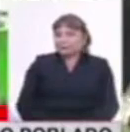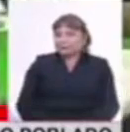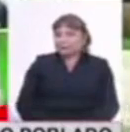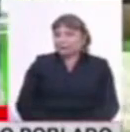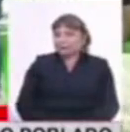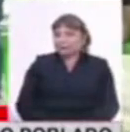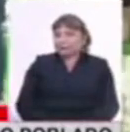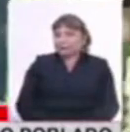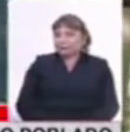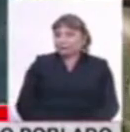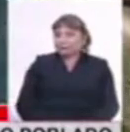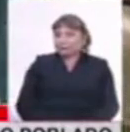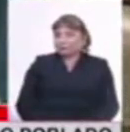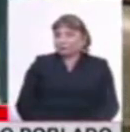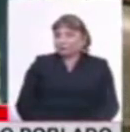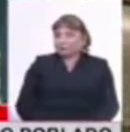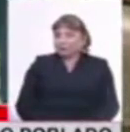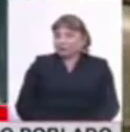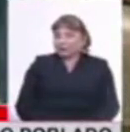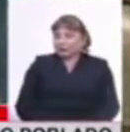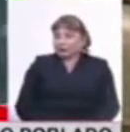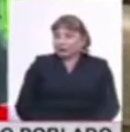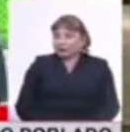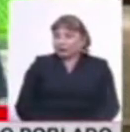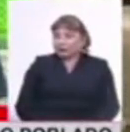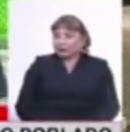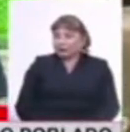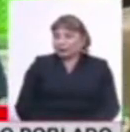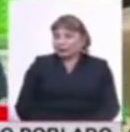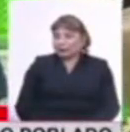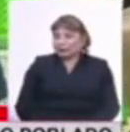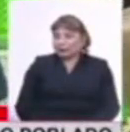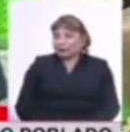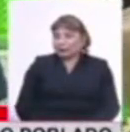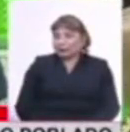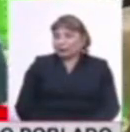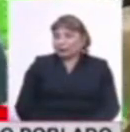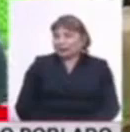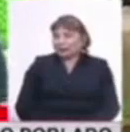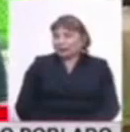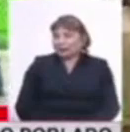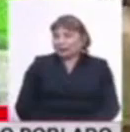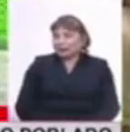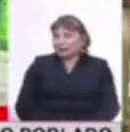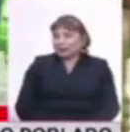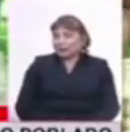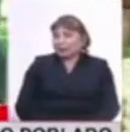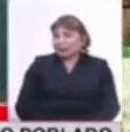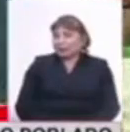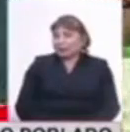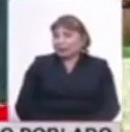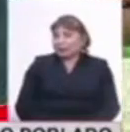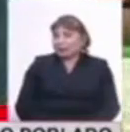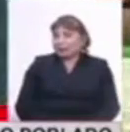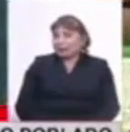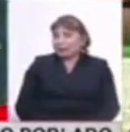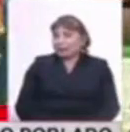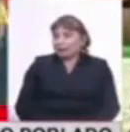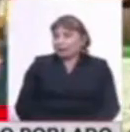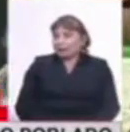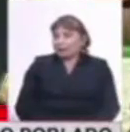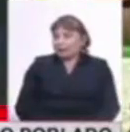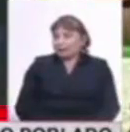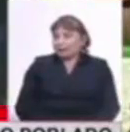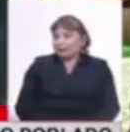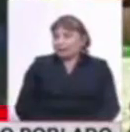a declarar de necesidad pública y de interés nacional la ampliación y mejoramiento de la carretera central.